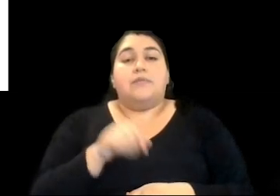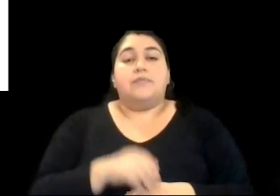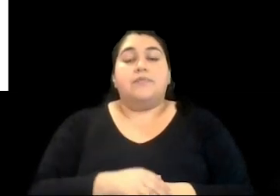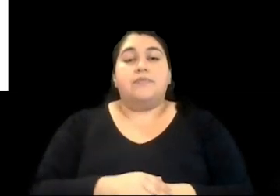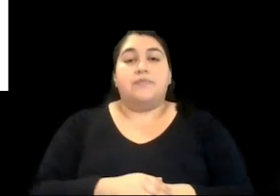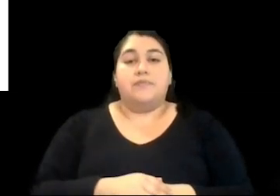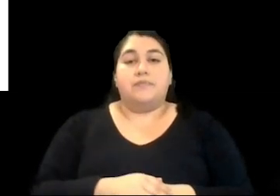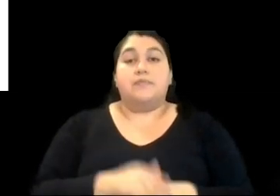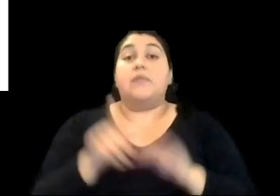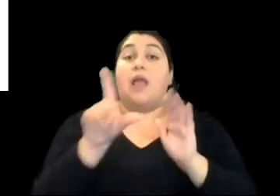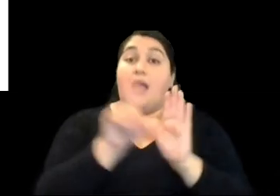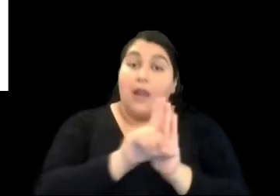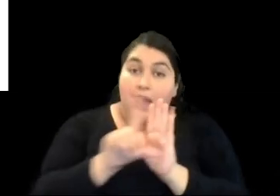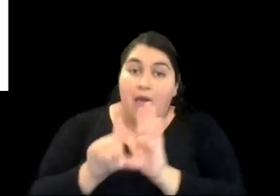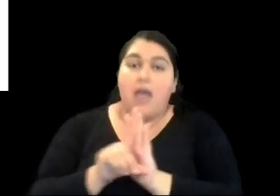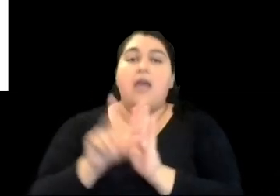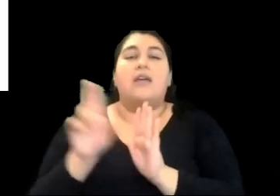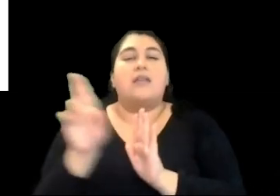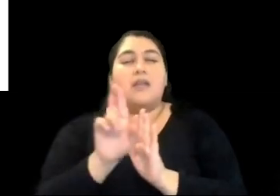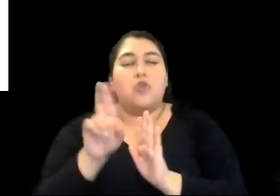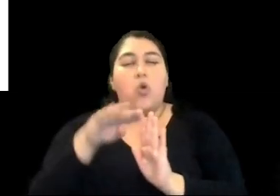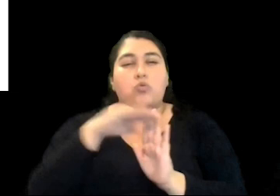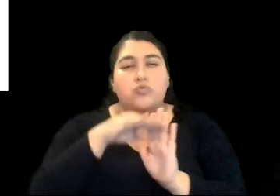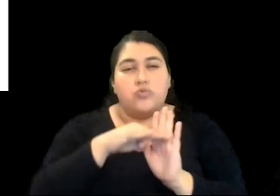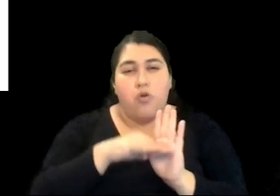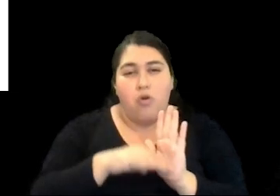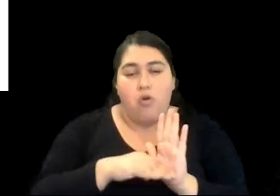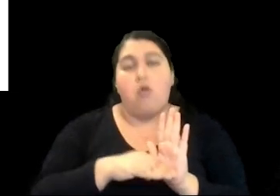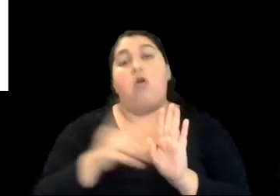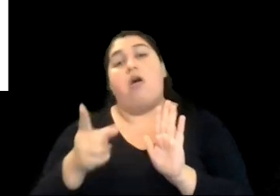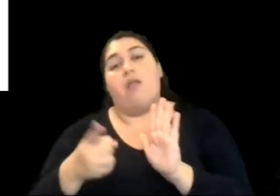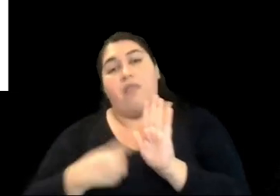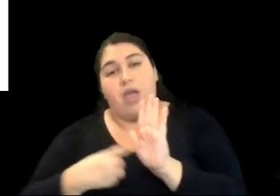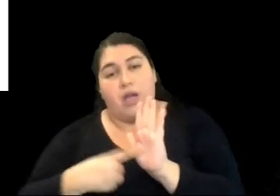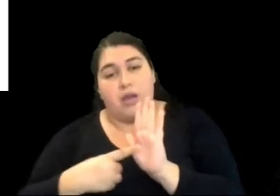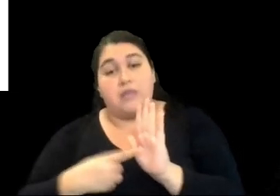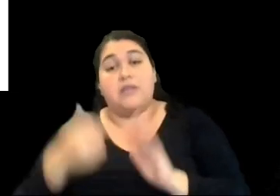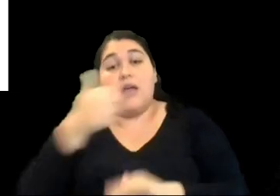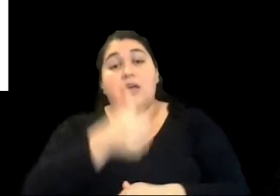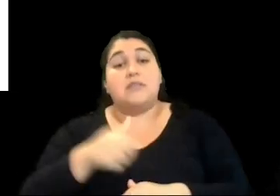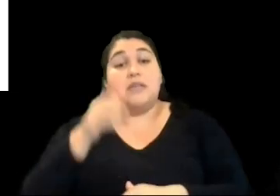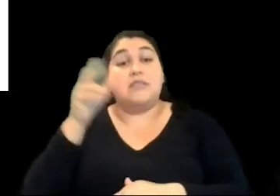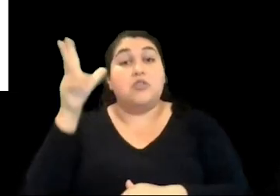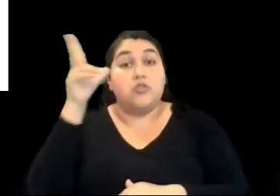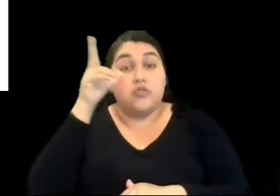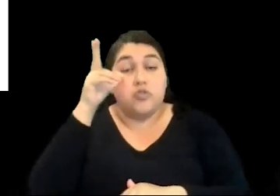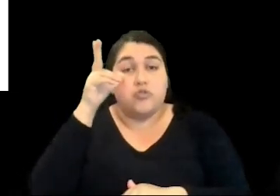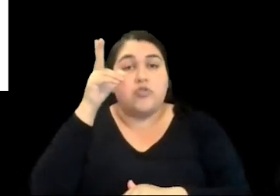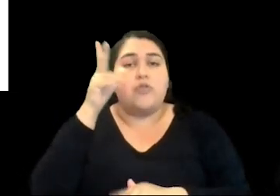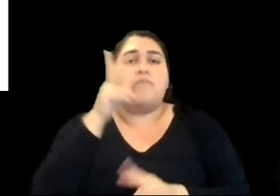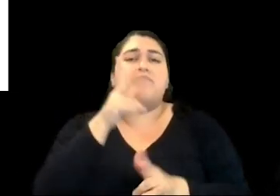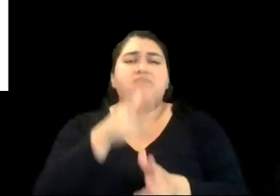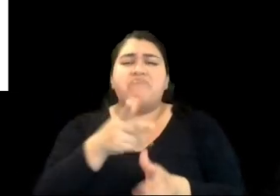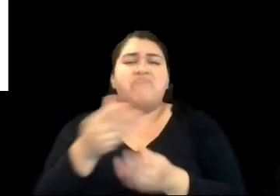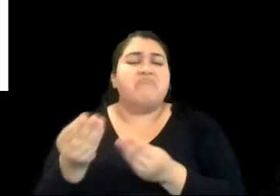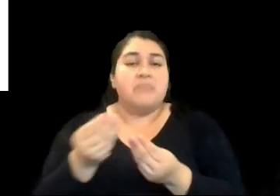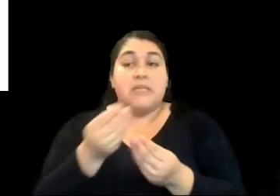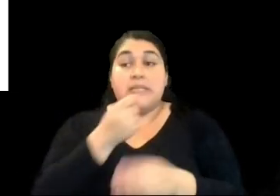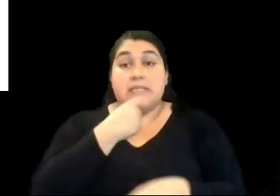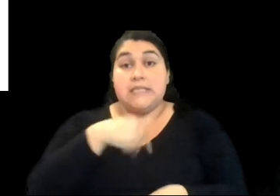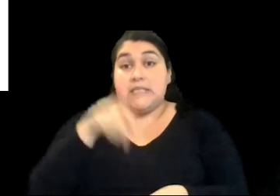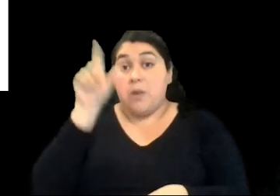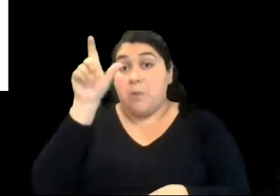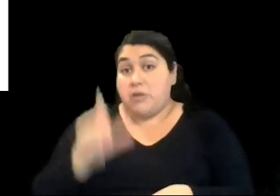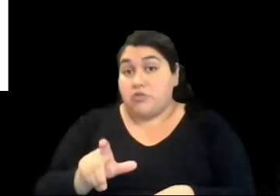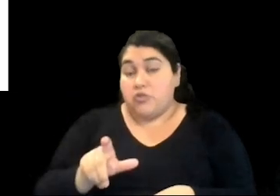las leyes y la resolución, y también el decreto, el 608, es que si el contribuyente